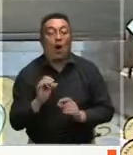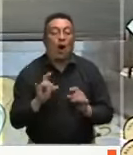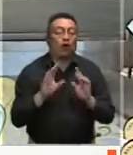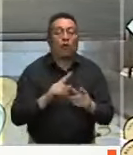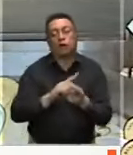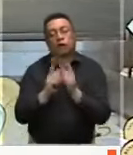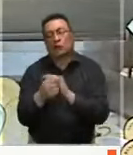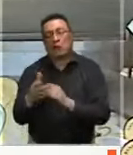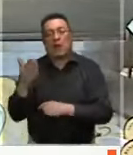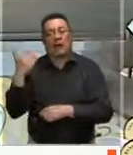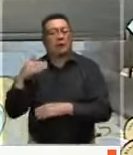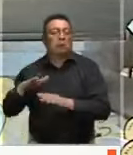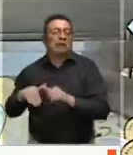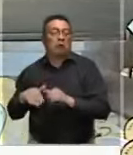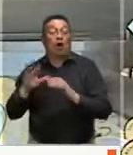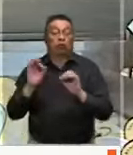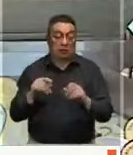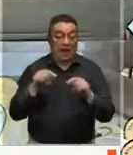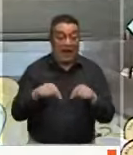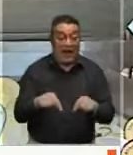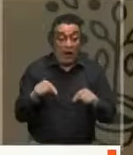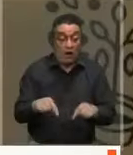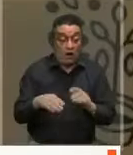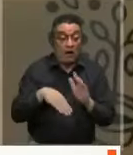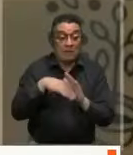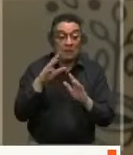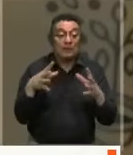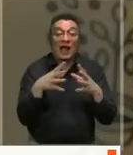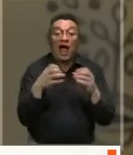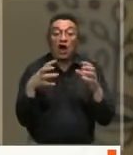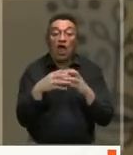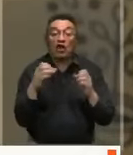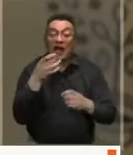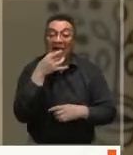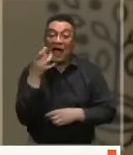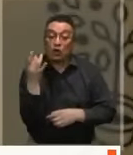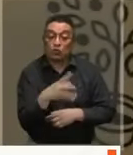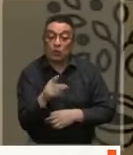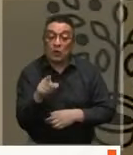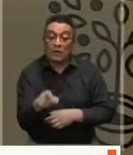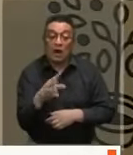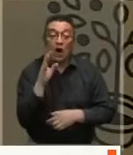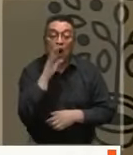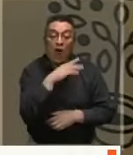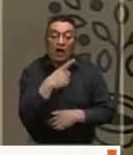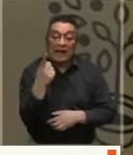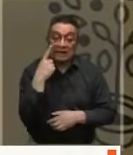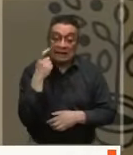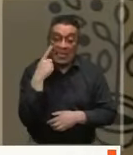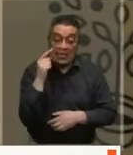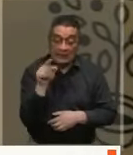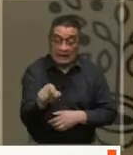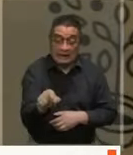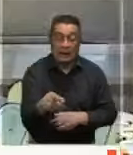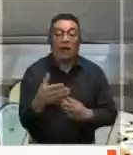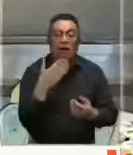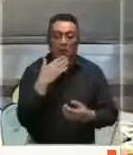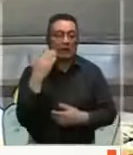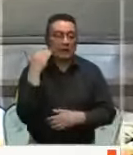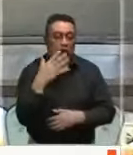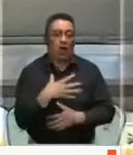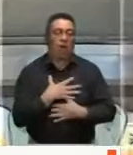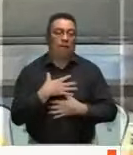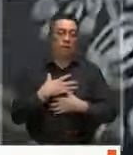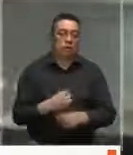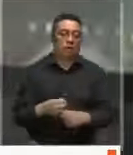chocolate sobre todo en este momento el de algodón de azúcar que de color celeste que es de color celeste a los niños les encanta